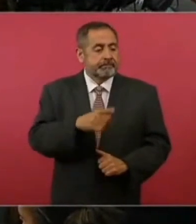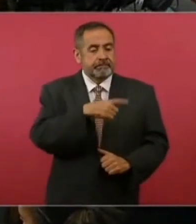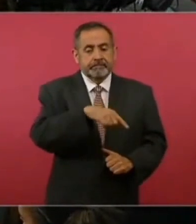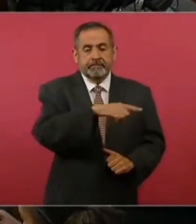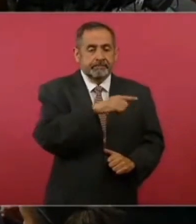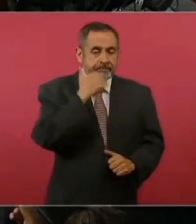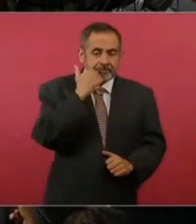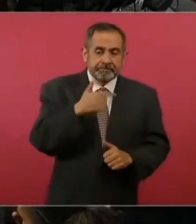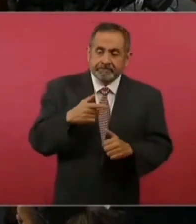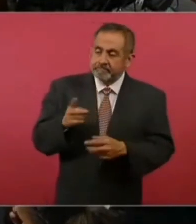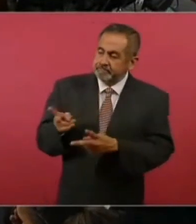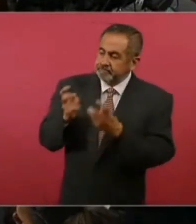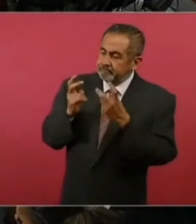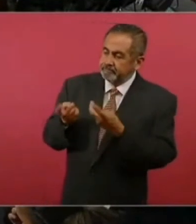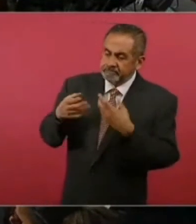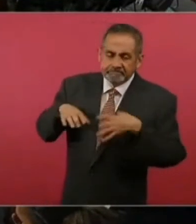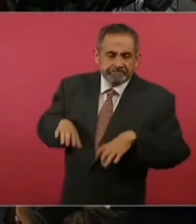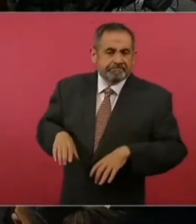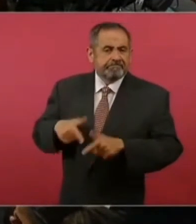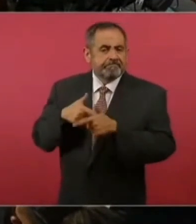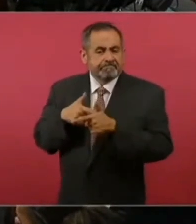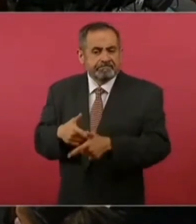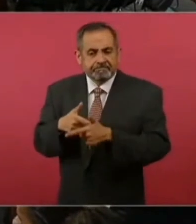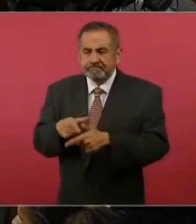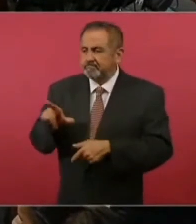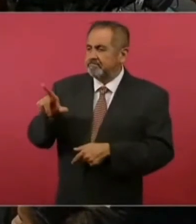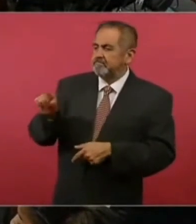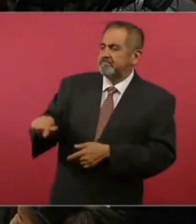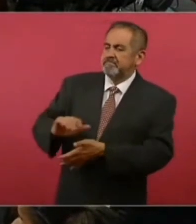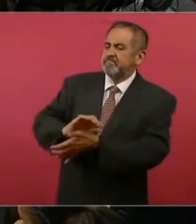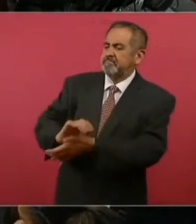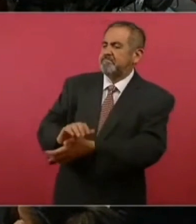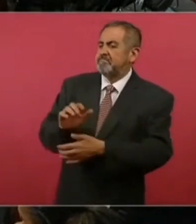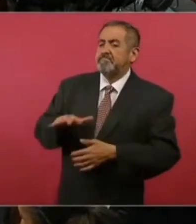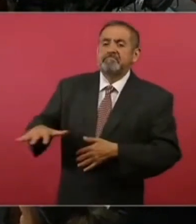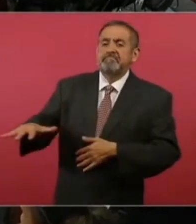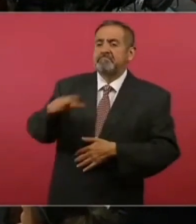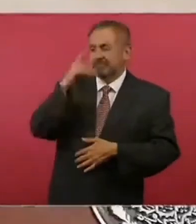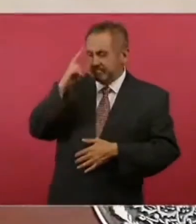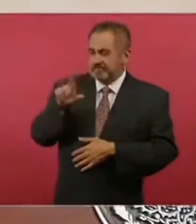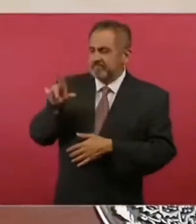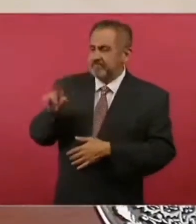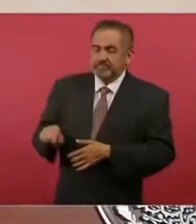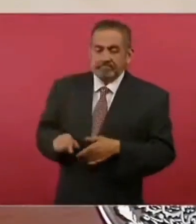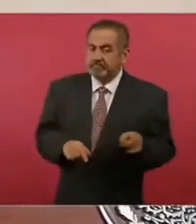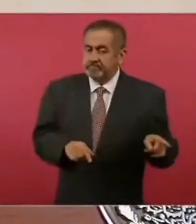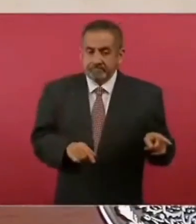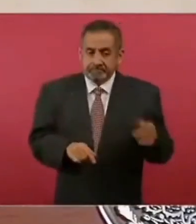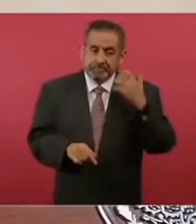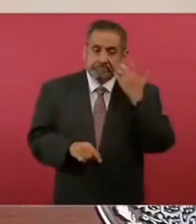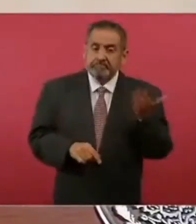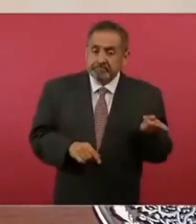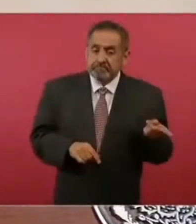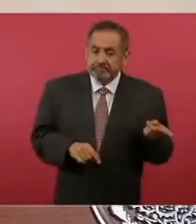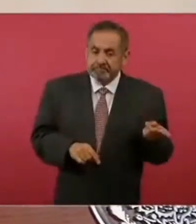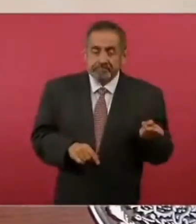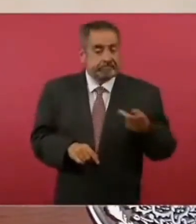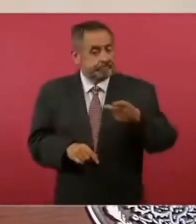Quieren seguir robando y quieren seguir humillando al pueblo de México. Nada más